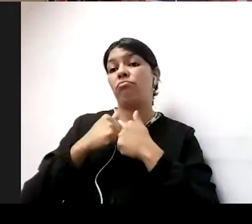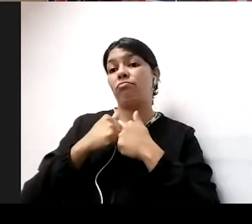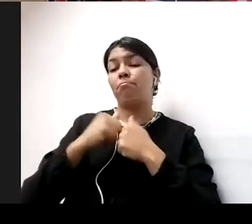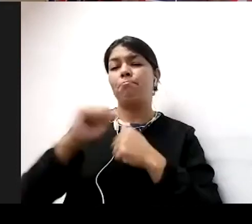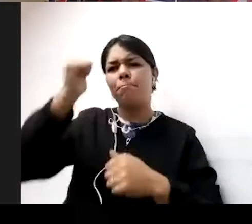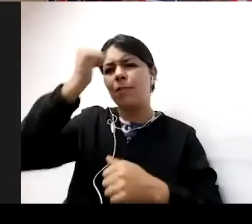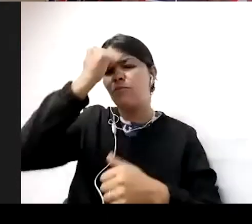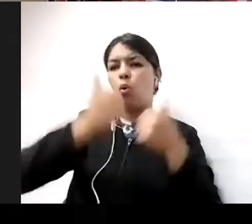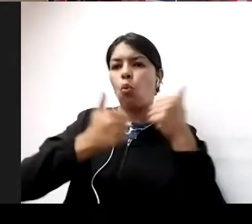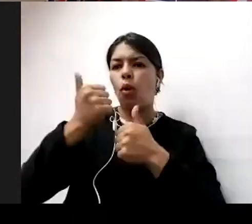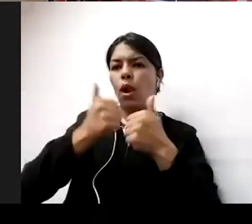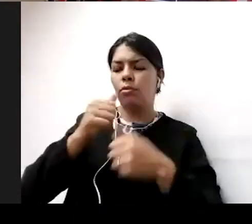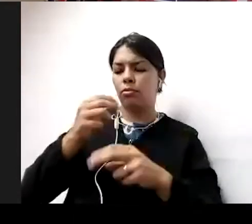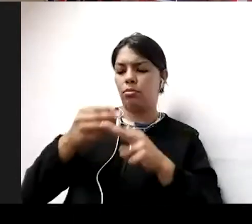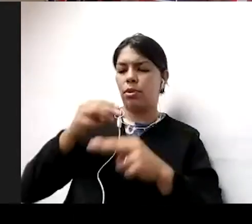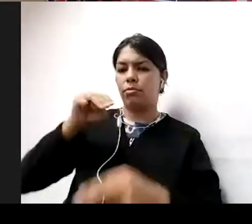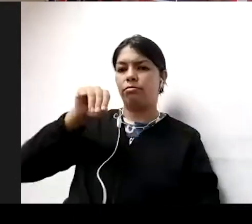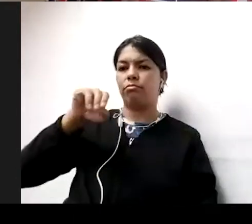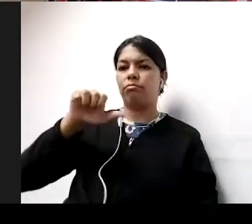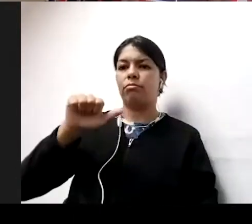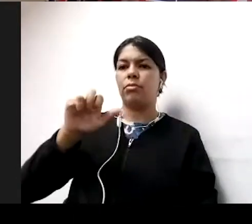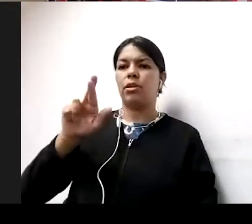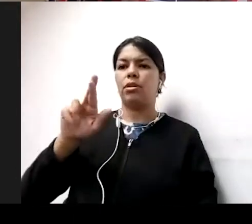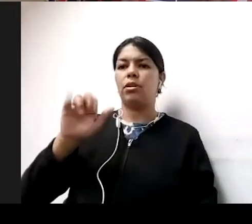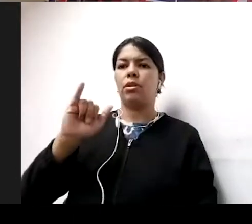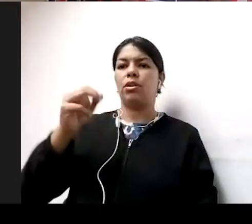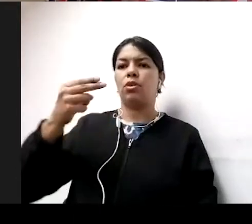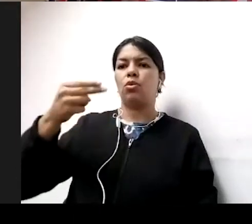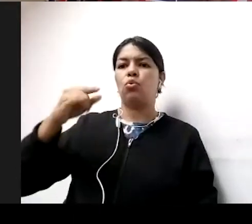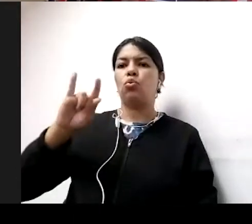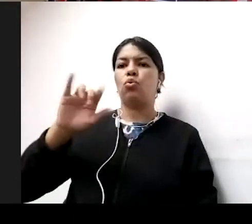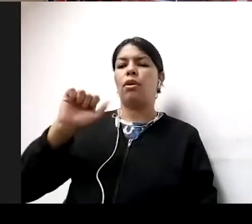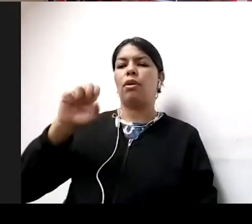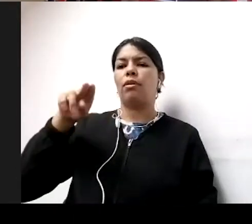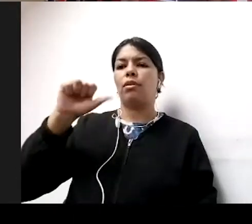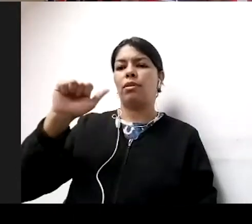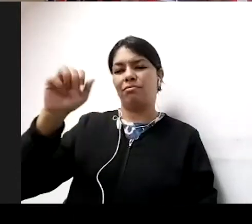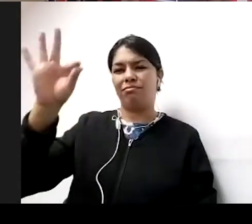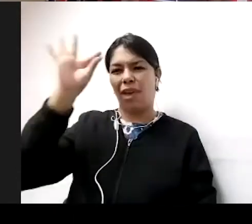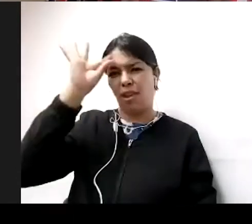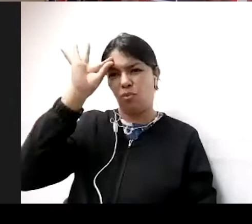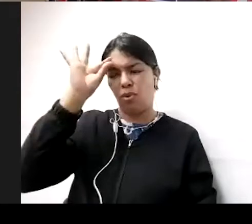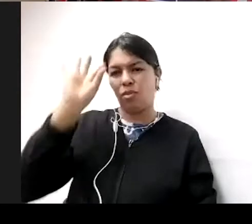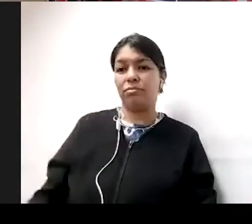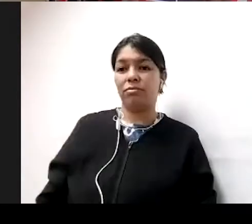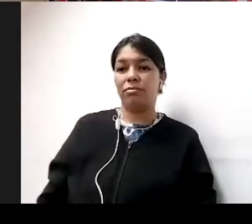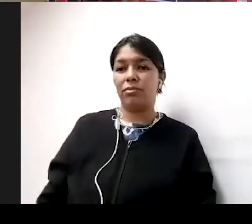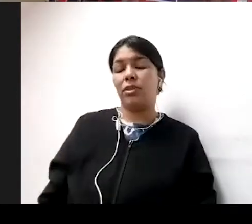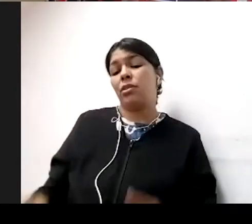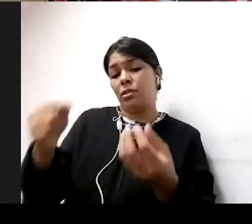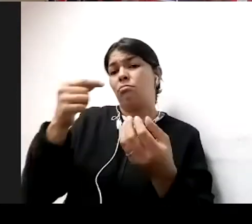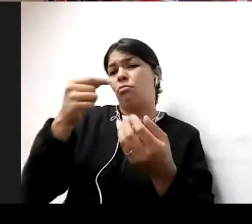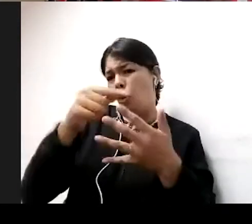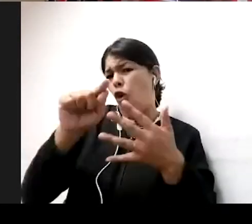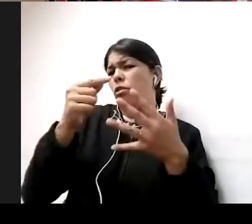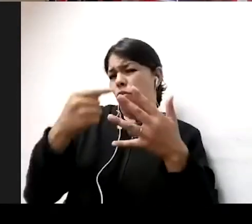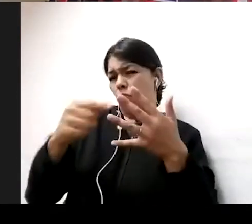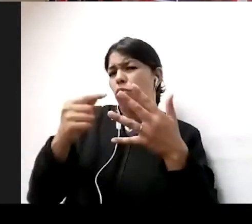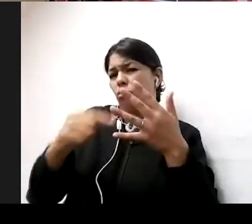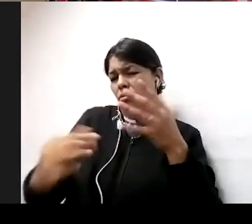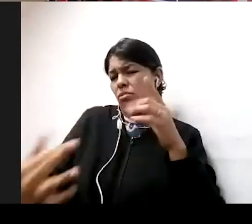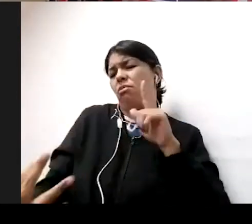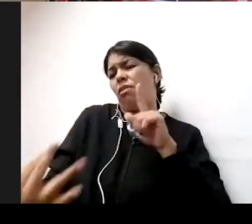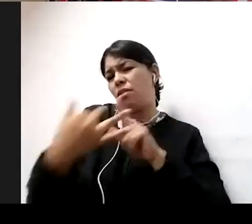asimismo existen otro tipo de sustancias que afectan nuestra vida, que son ilícitas, y no solamente